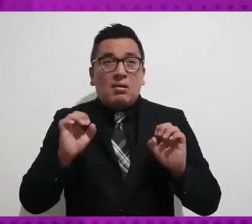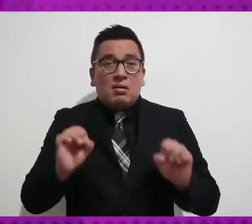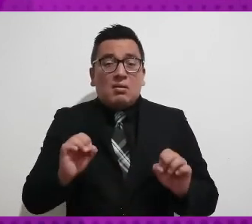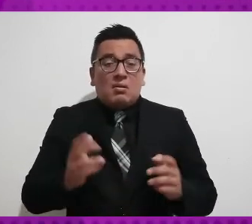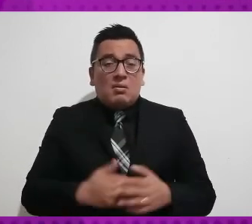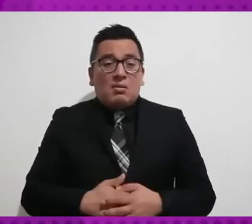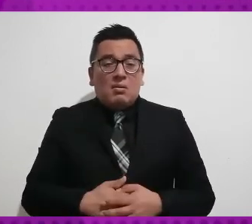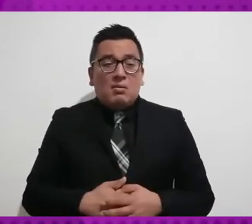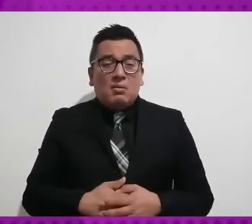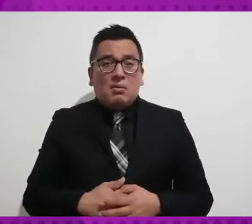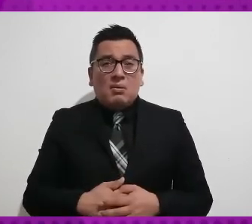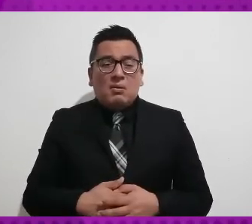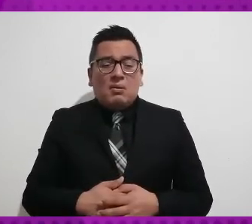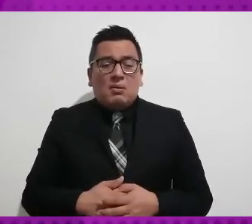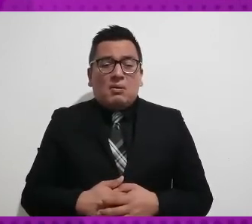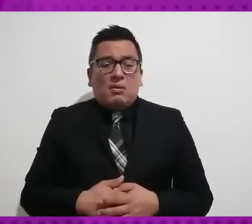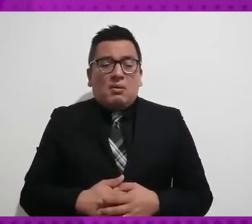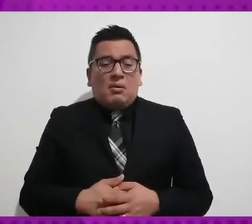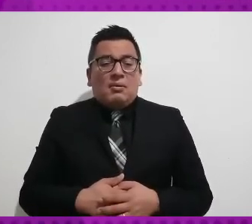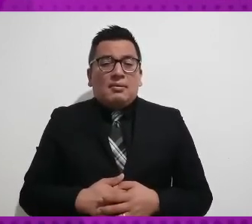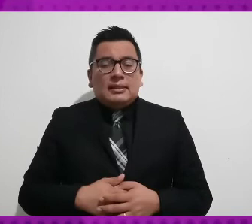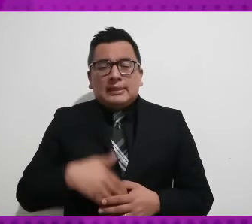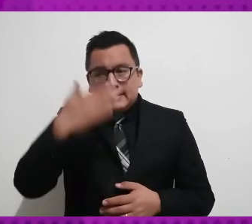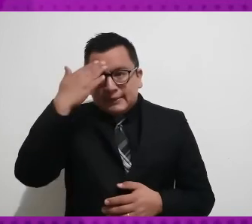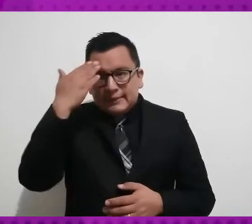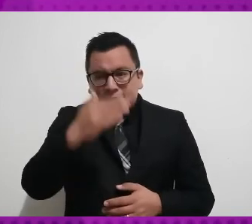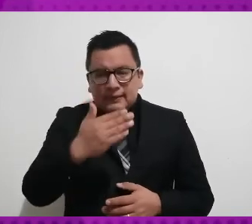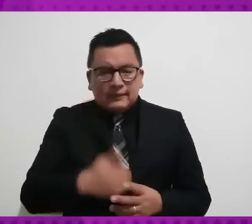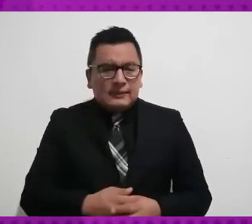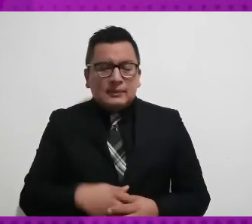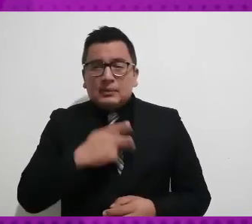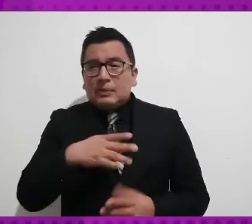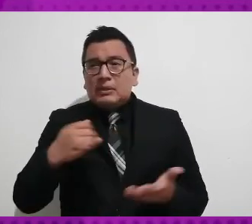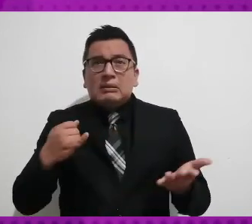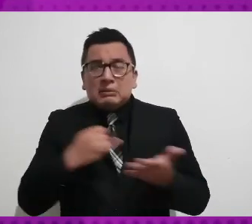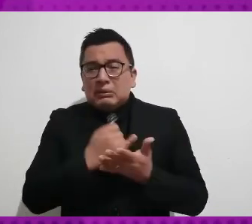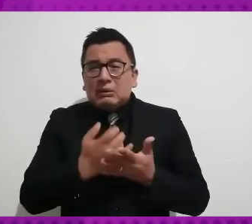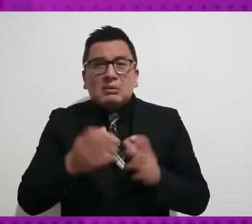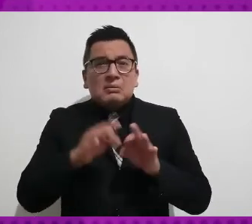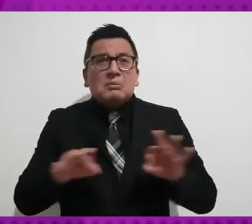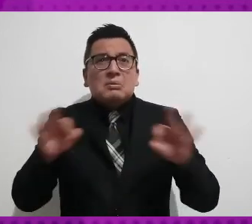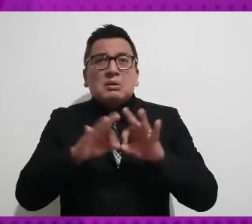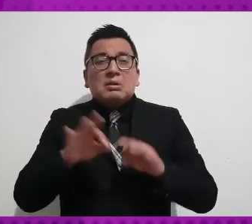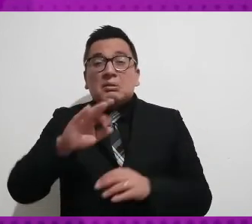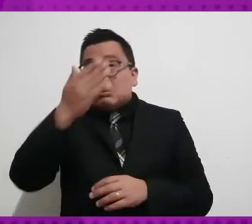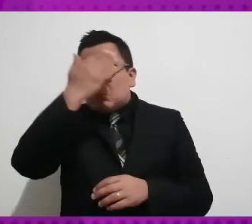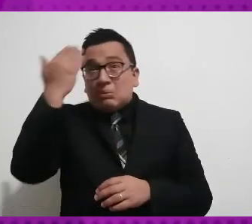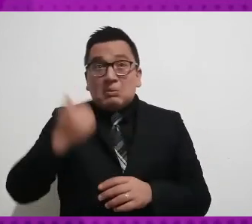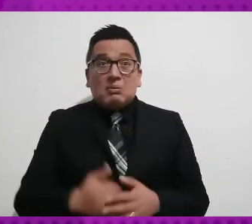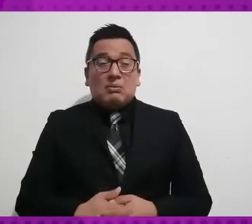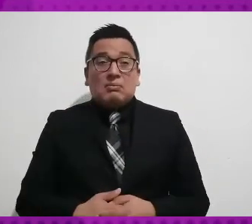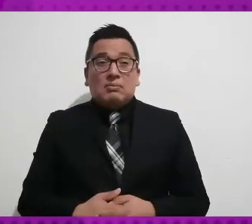idea del valor que en términos de la toma de decisiones desde el